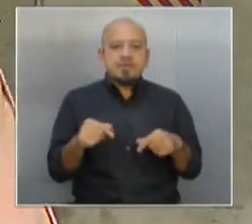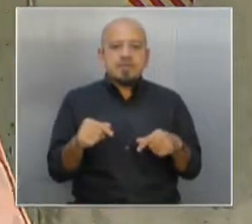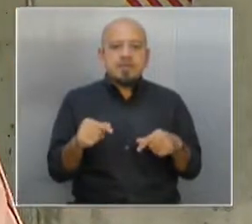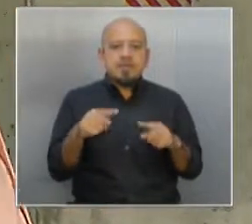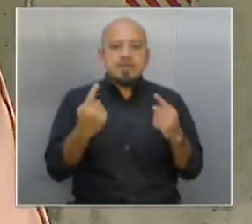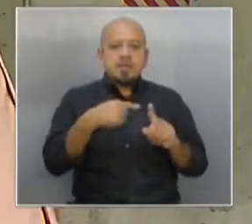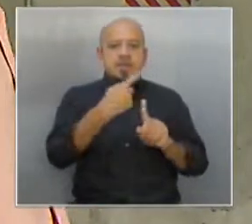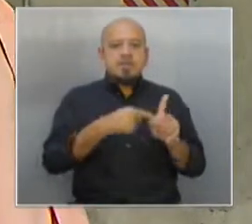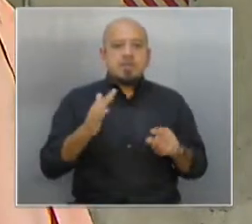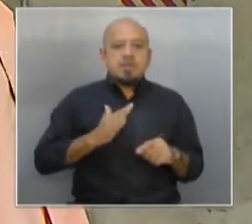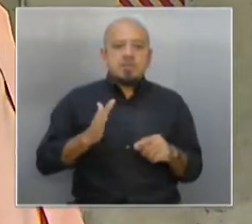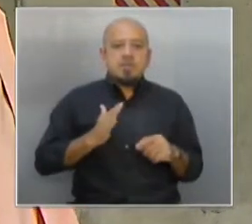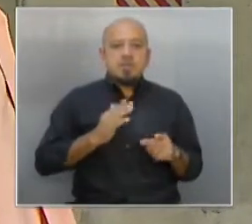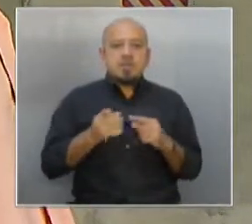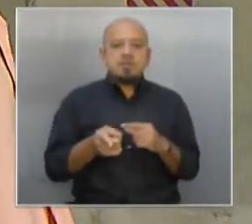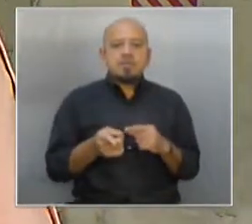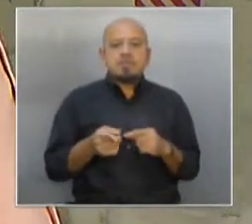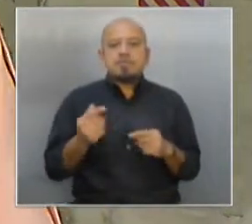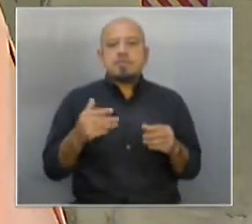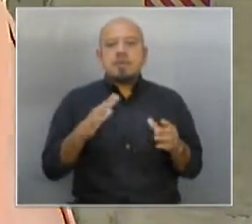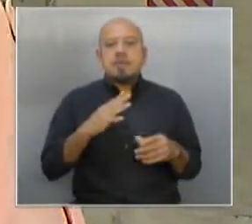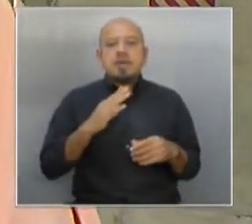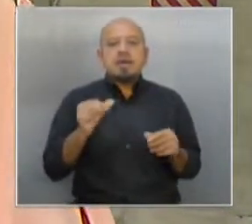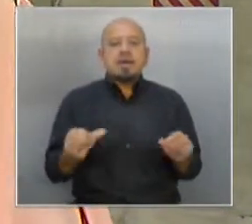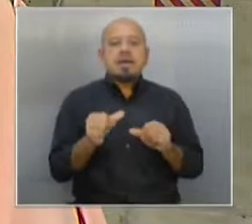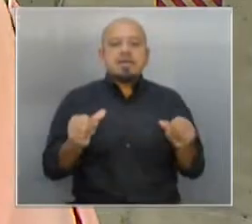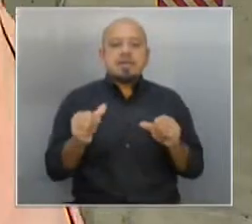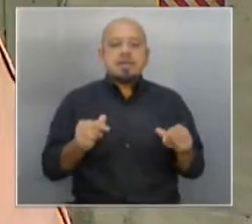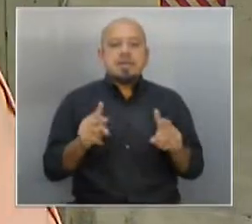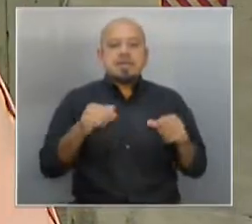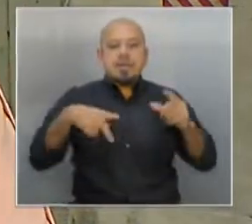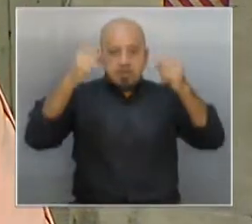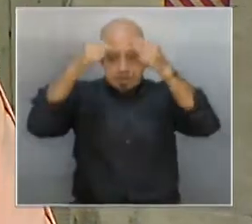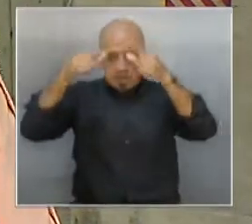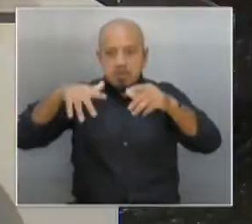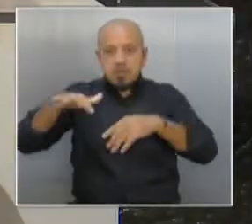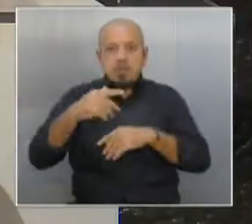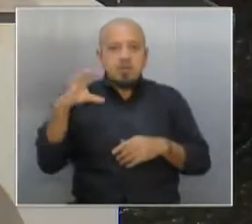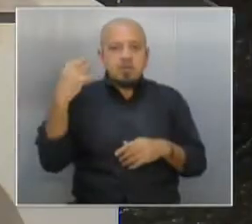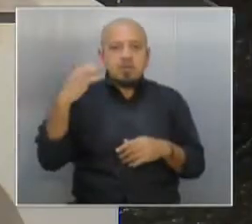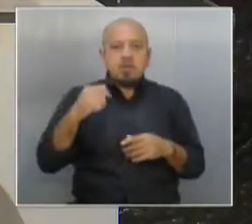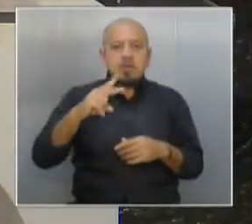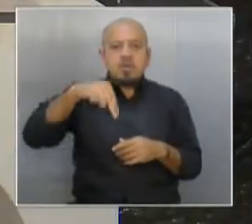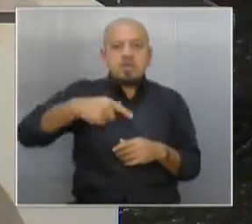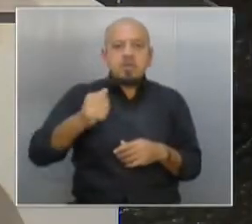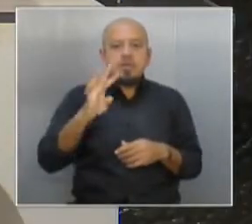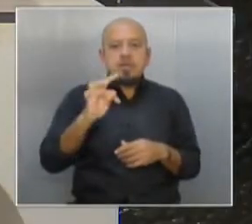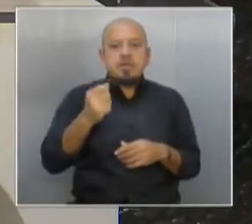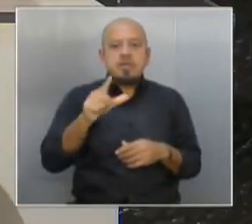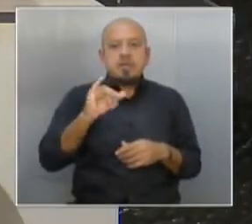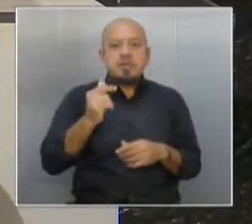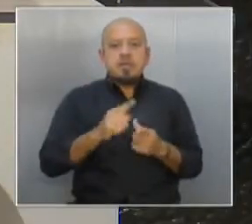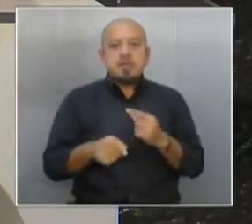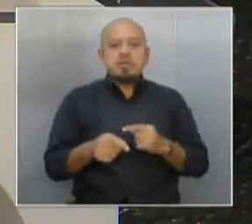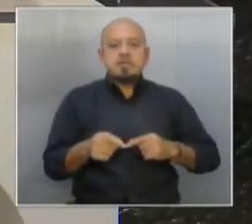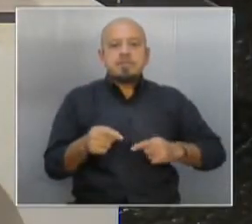de la mujer, porque es una mujer productora rural familiar de frutas. Ella se llama Natalia Berreta Luterotti.